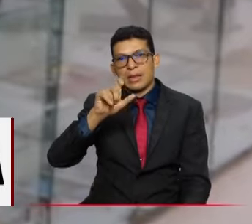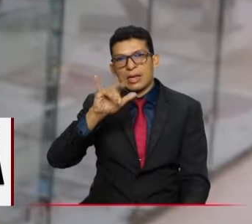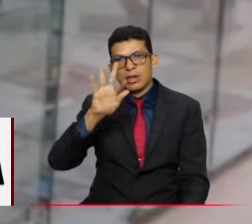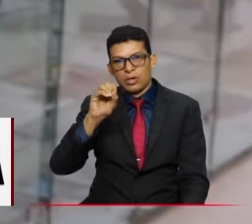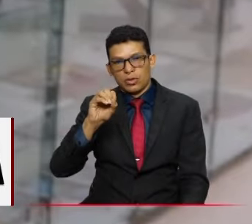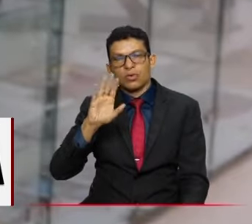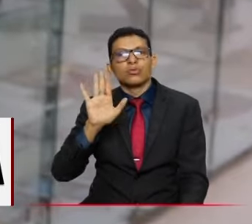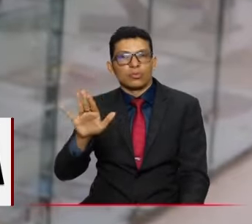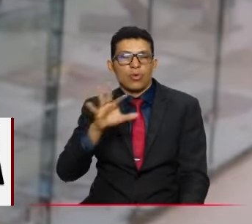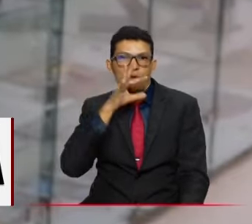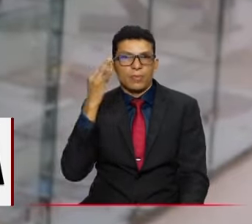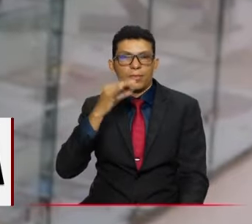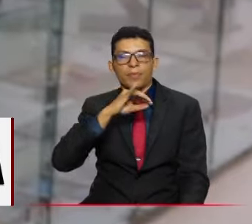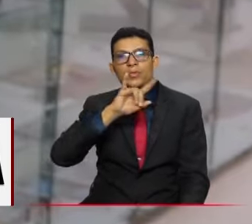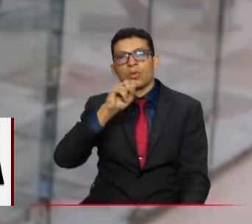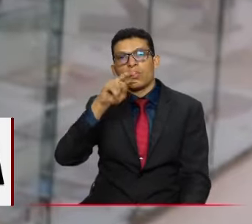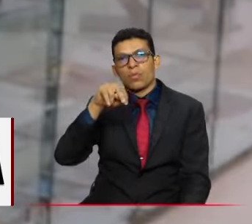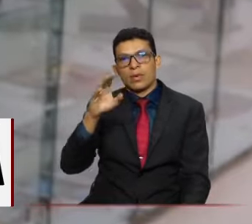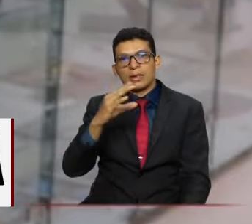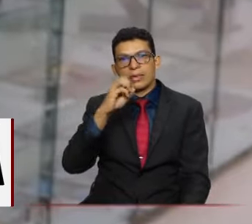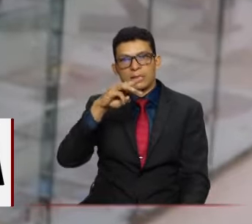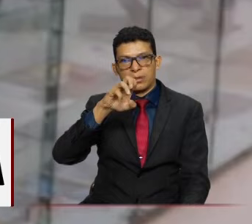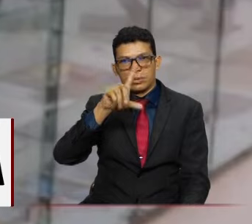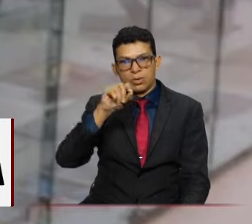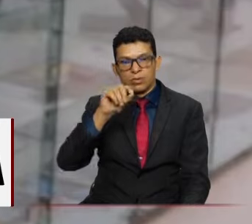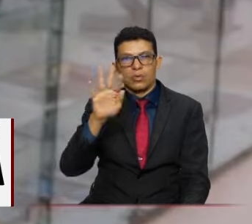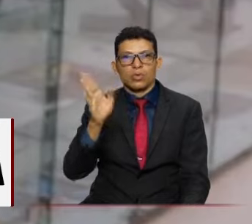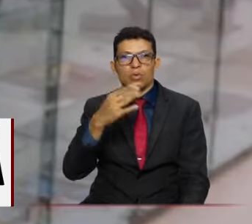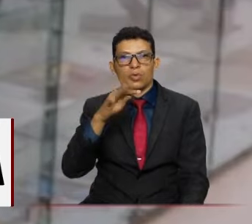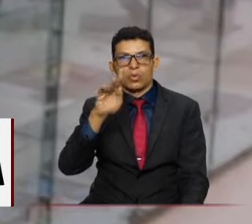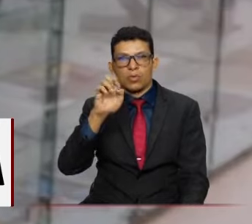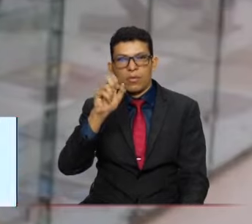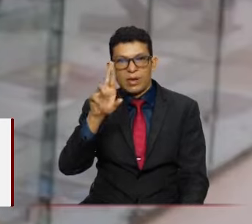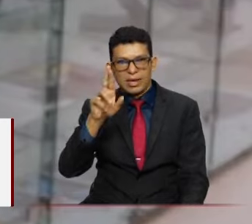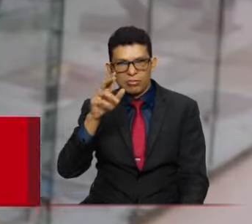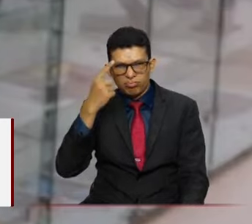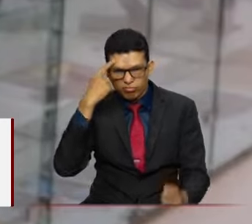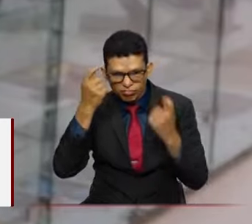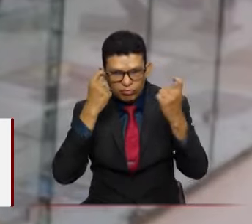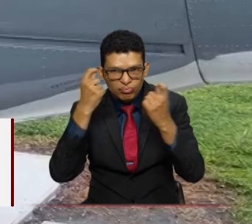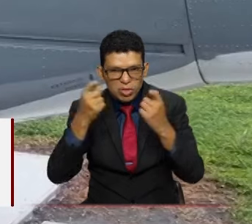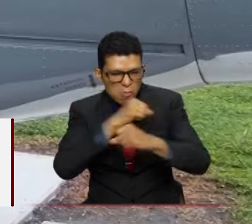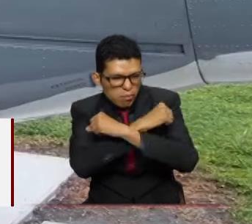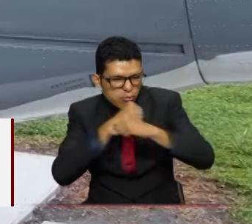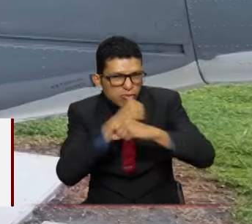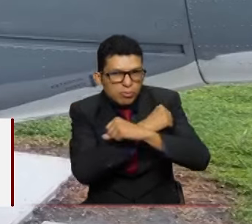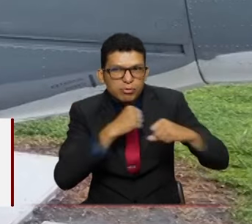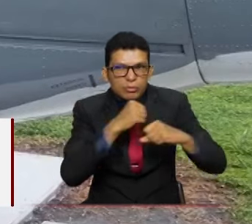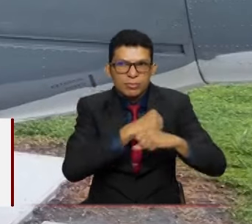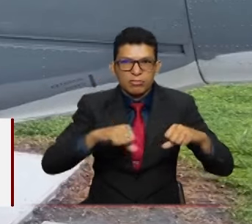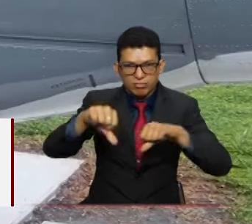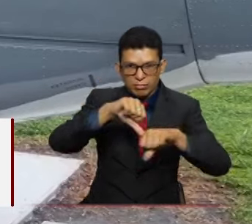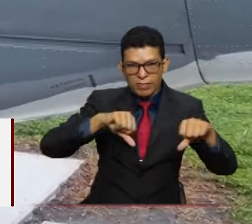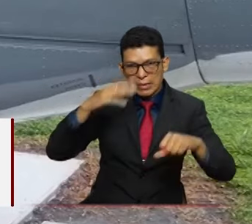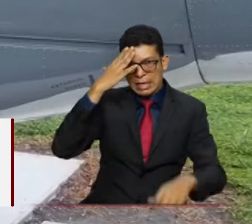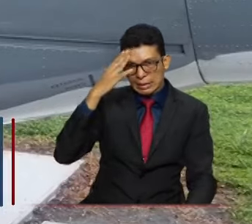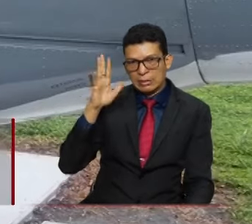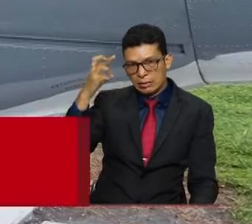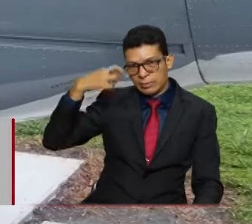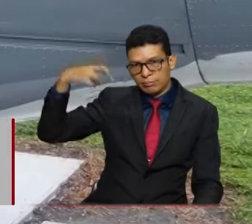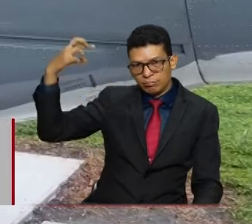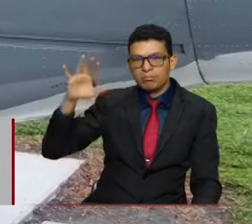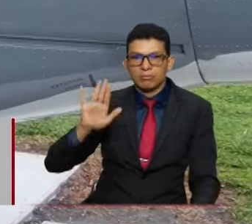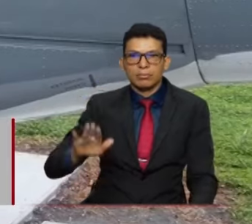Tobar Diosa, alias Dila, explosivista de esta misma estructura criminal. Con las capacidades de nuestra